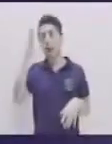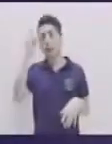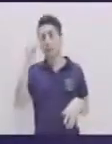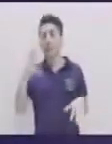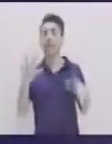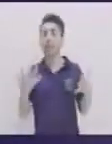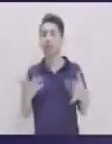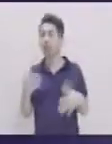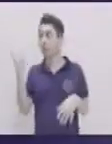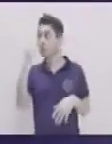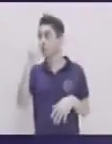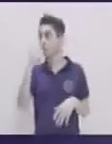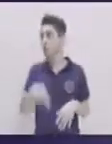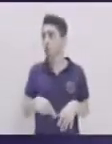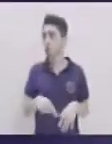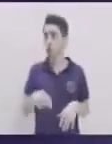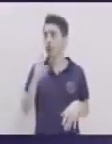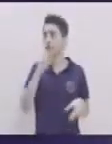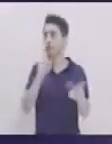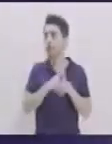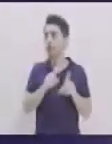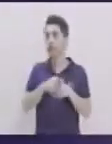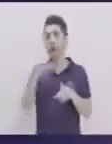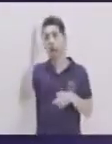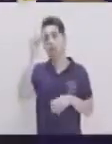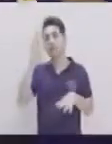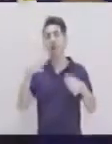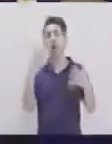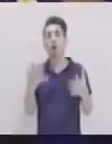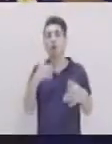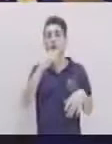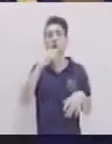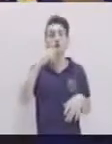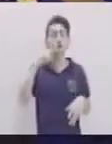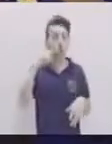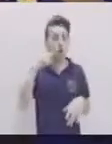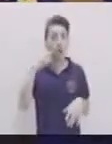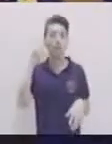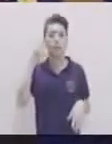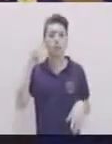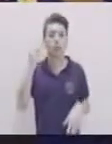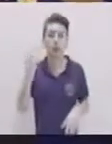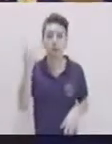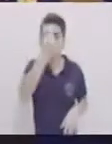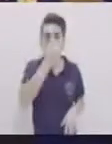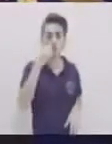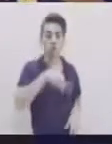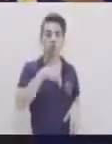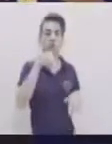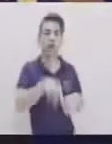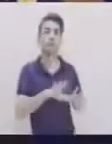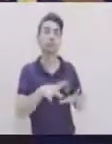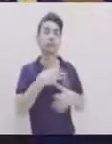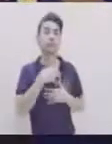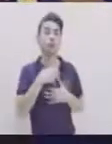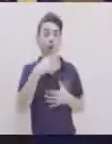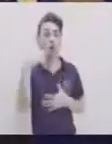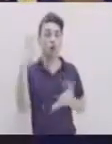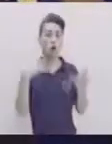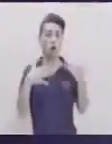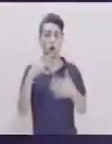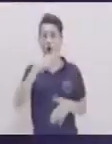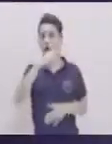tengo ofrendas de color rojo porque este es el color que tiene nuestro punto cardinal, chiriri,